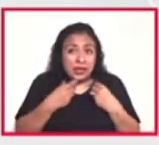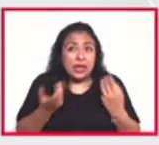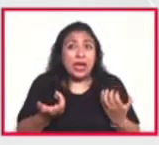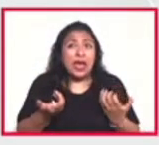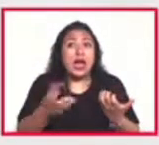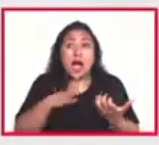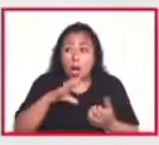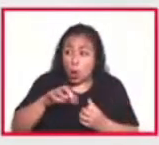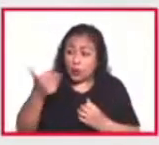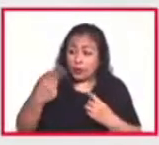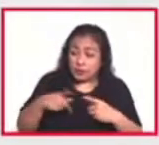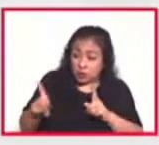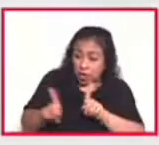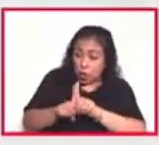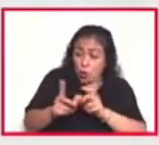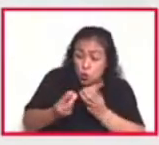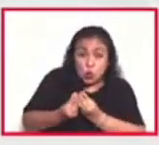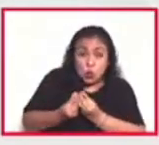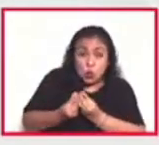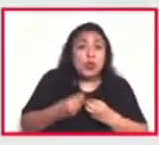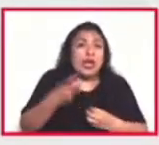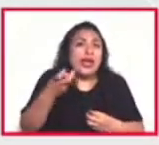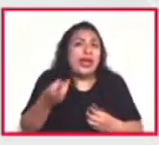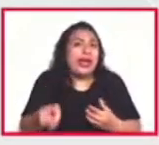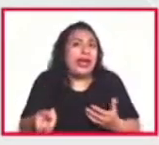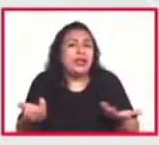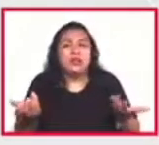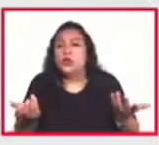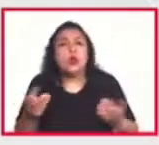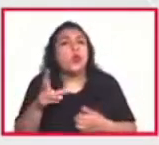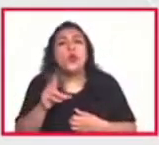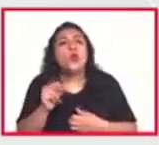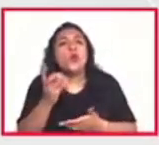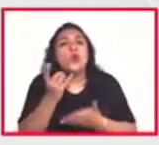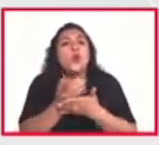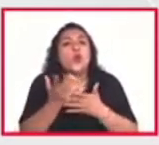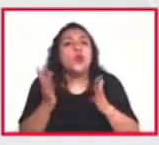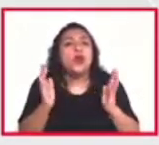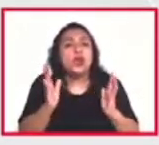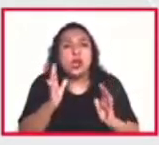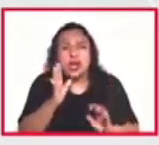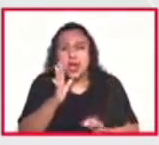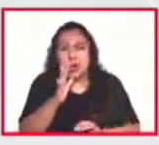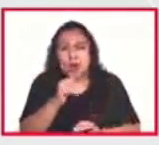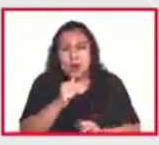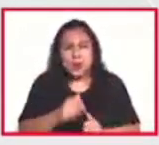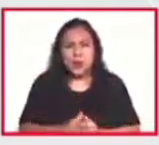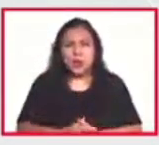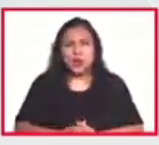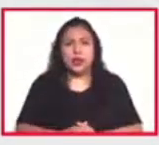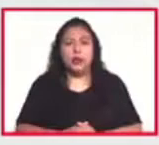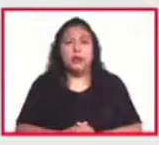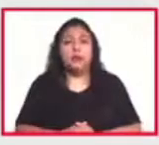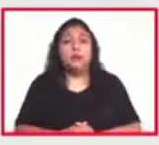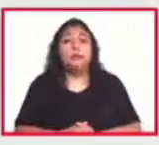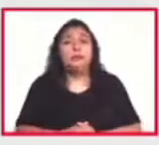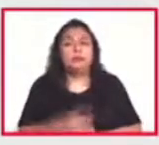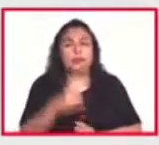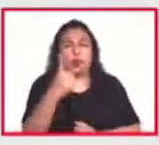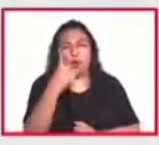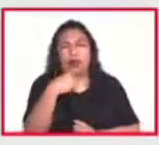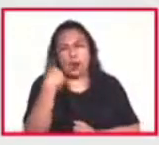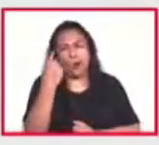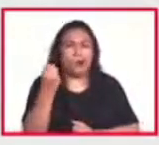otra persona, entonces eso ya no es simplemente que estás encaprichado un poco con ella, ¿no? En poco más de una hora que